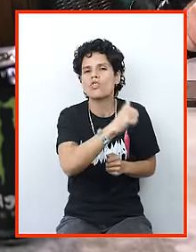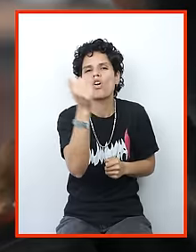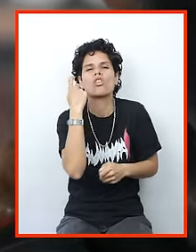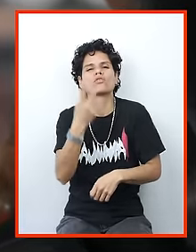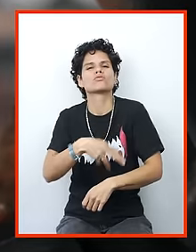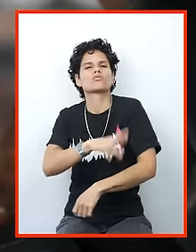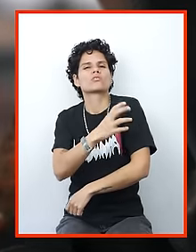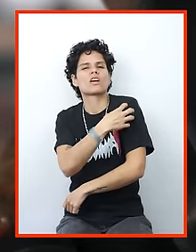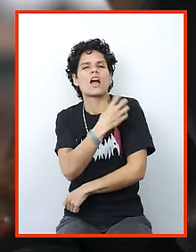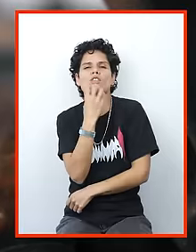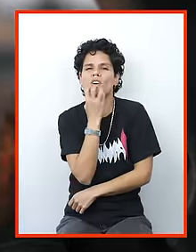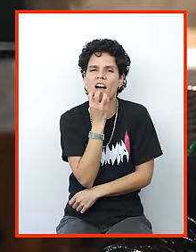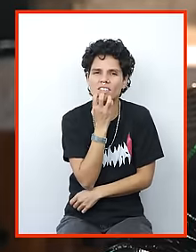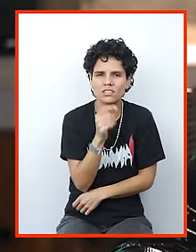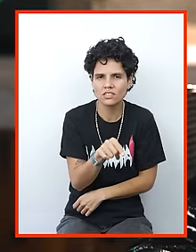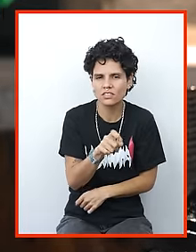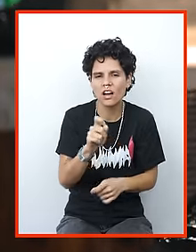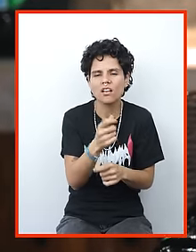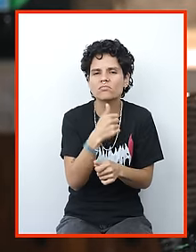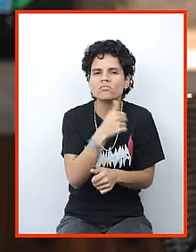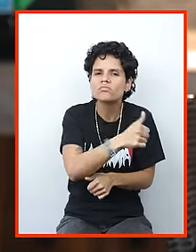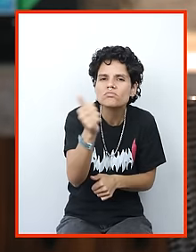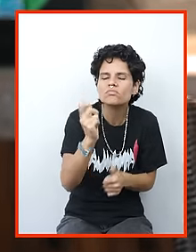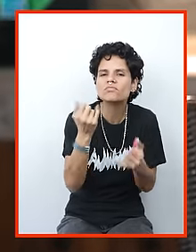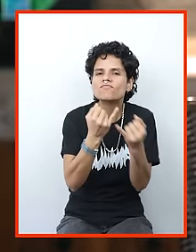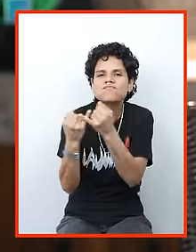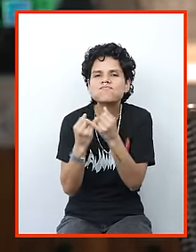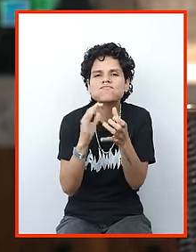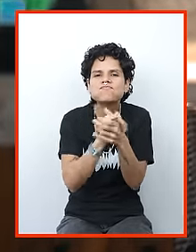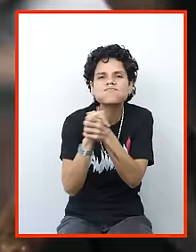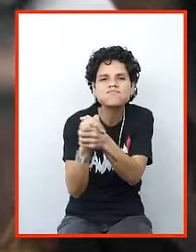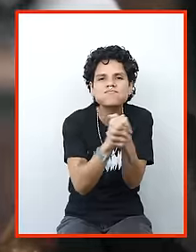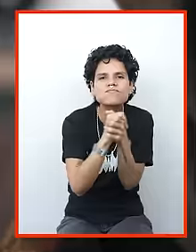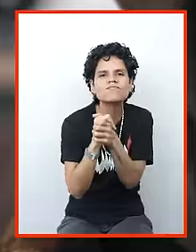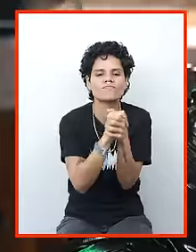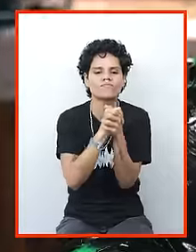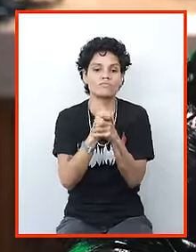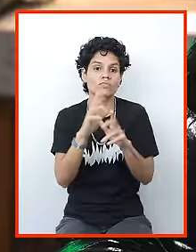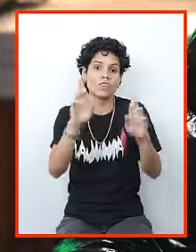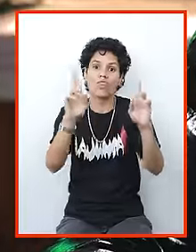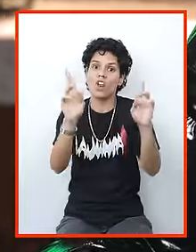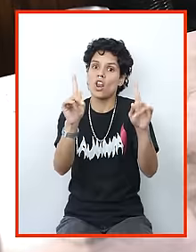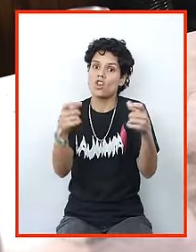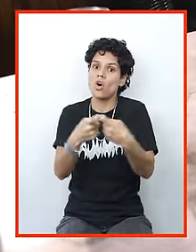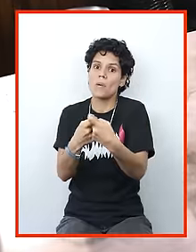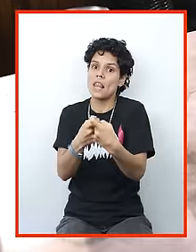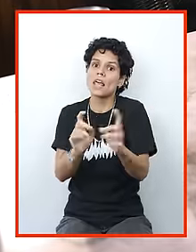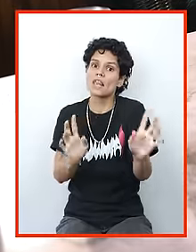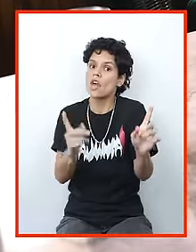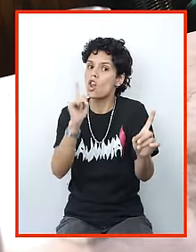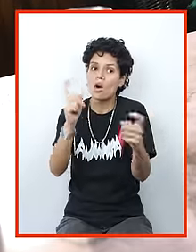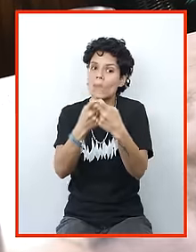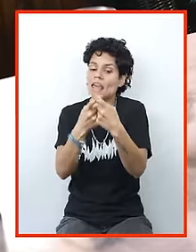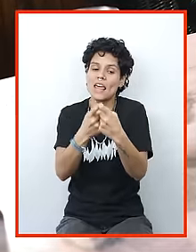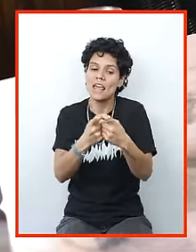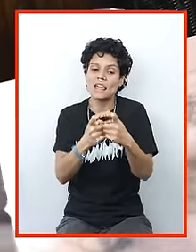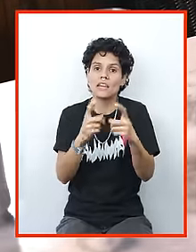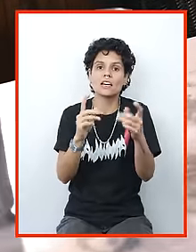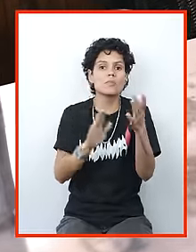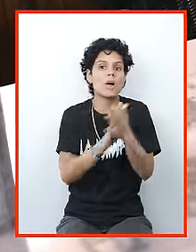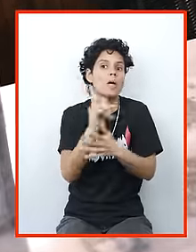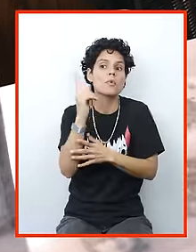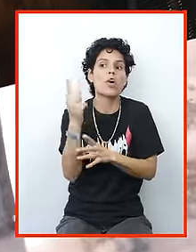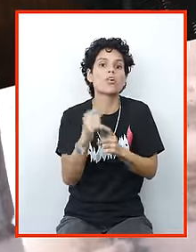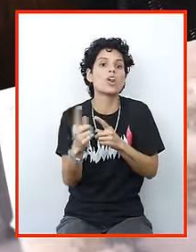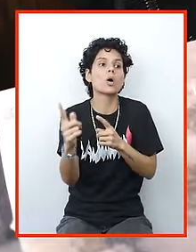entonces estamos hace años trabajando juntos y... No, pero el hombre, eso es amigo, pues. Esos son amigos. Ojalá nunca peleen, ¿eh? No. Eso no, es que si... Ojalá no se cruce